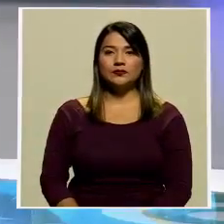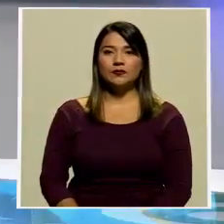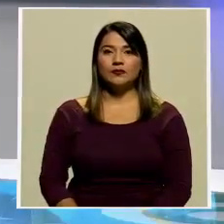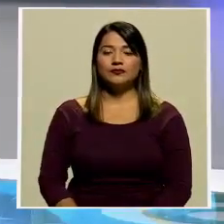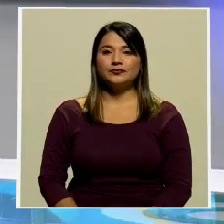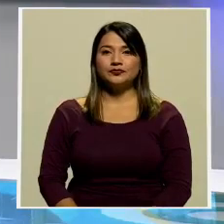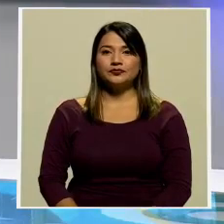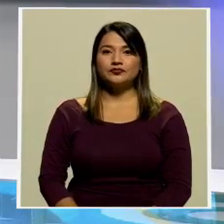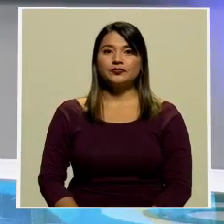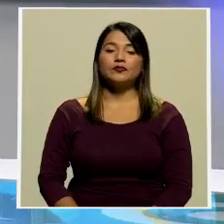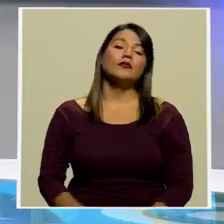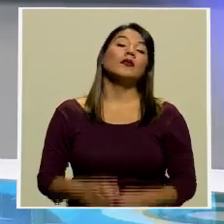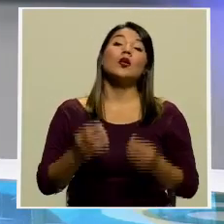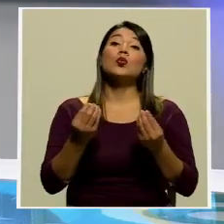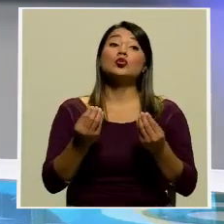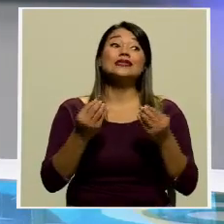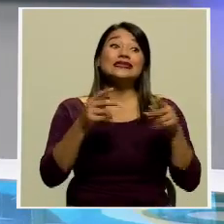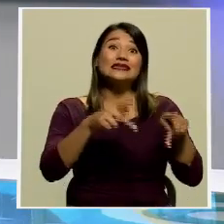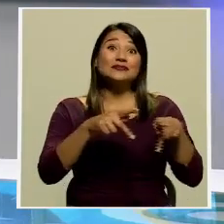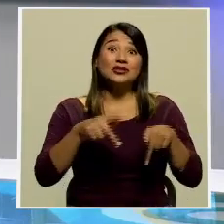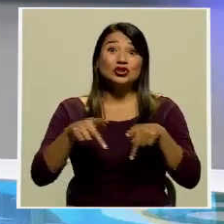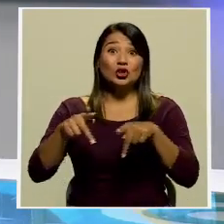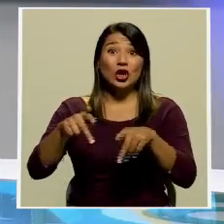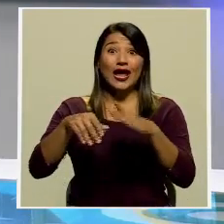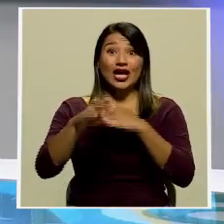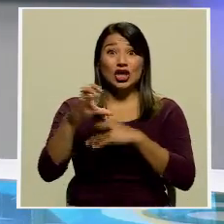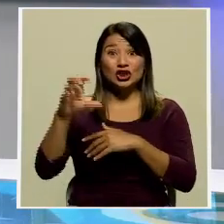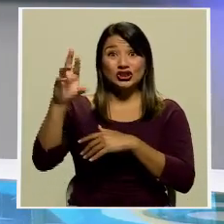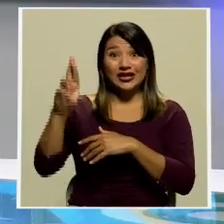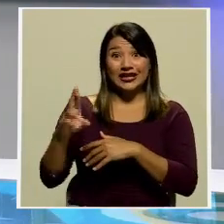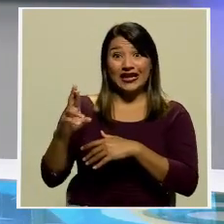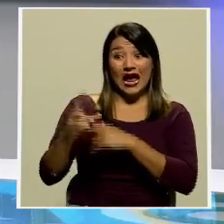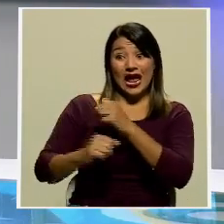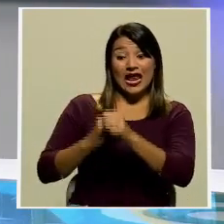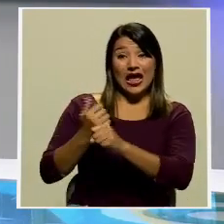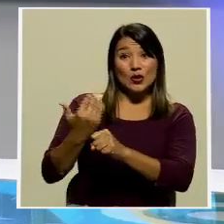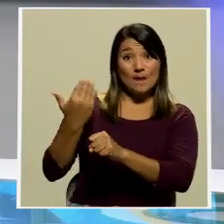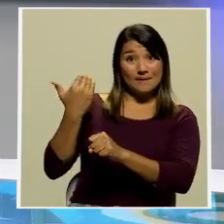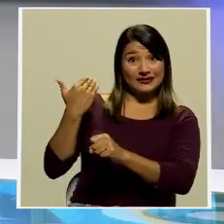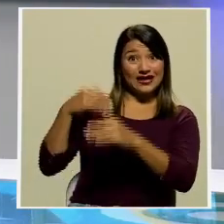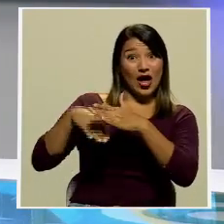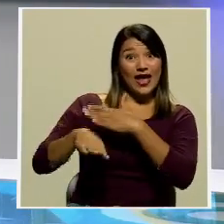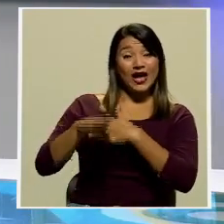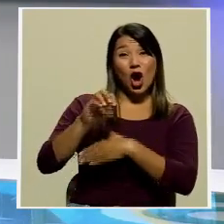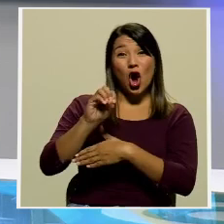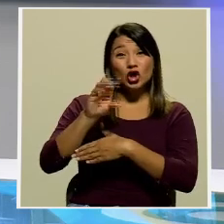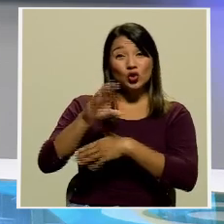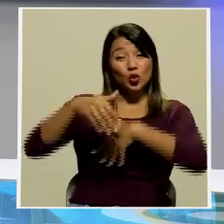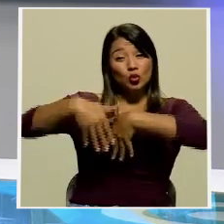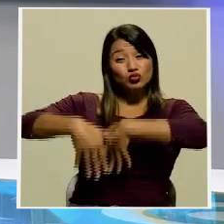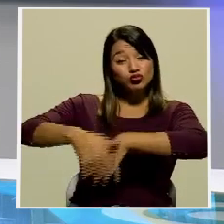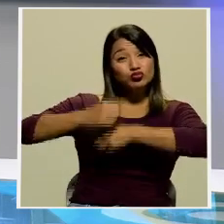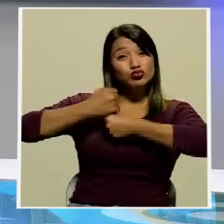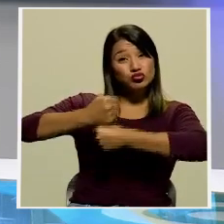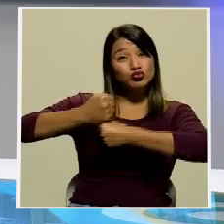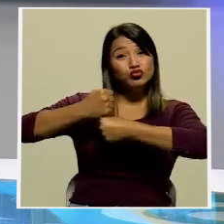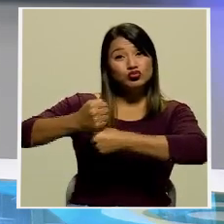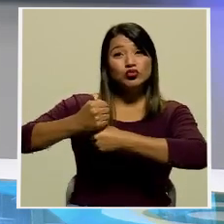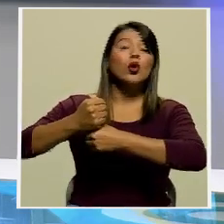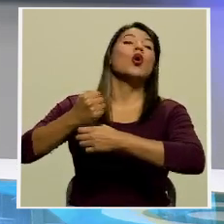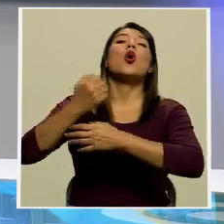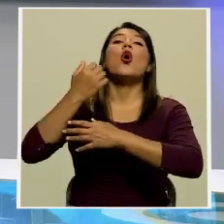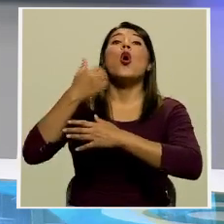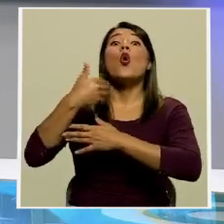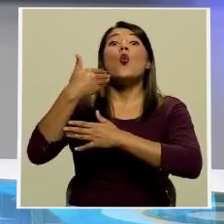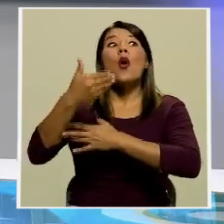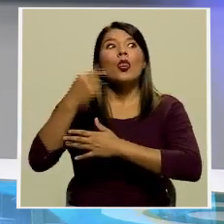La ola de protestas que vivimos en Costa Rica en octubre del año pasado, cuando se anunció la intención de negociar con el